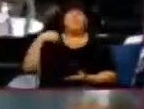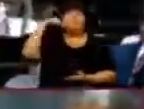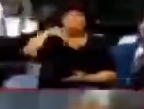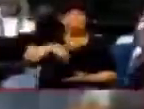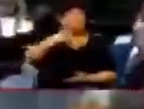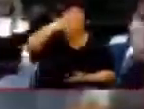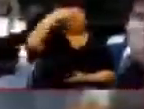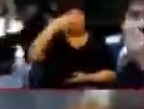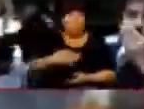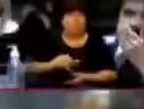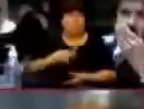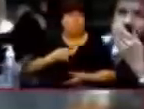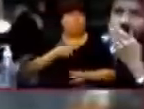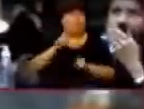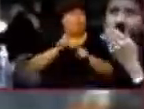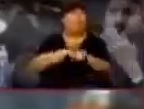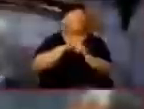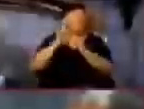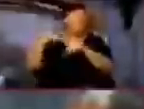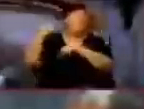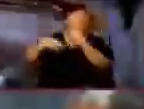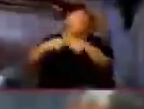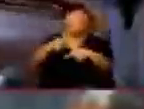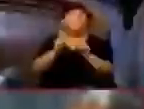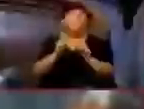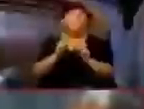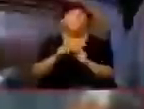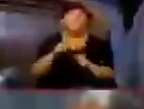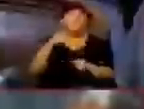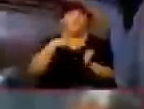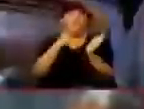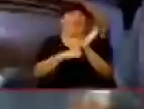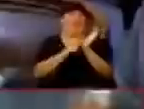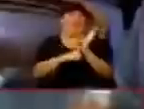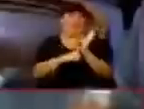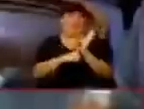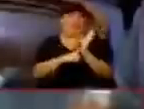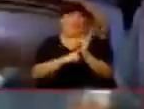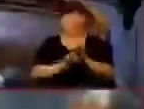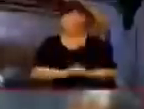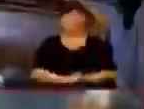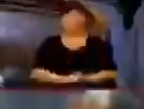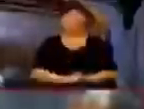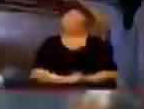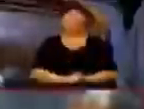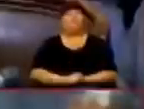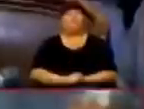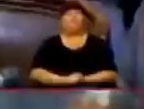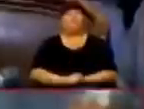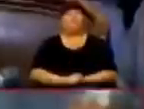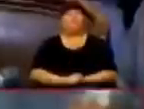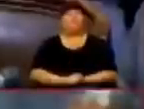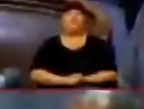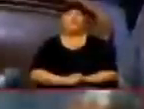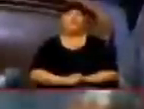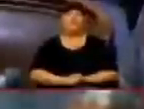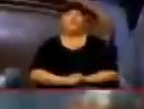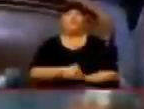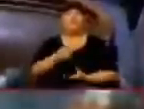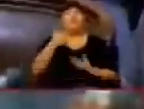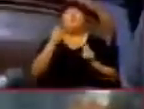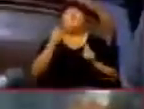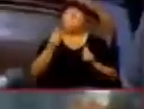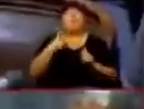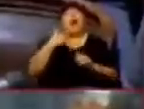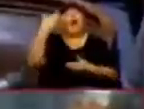mucho liderazgo. Y el país fue cambiando. Después terminó mal igual, todos tenemos... Pero por lo menos hubo un momento de